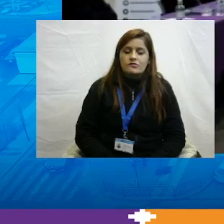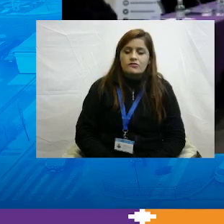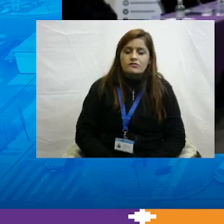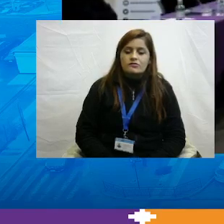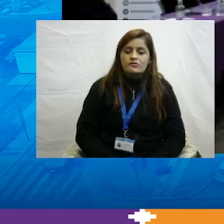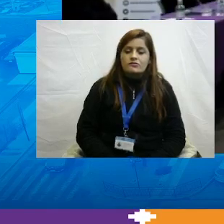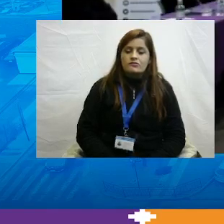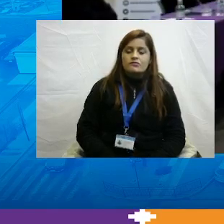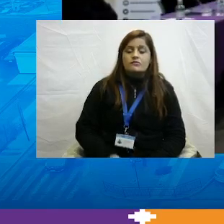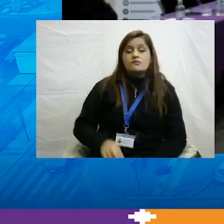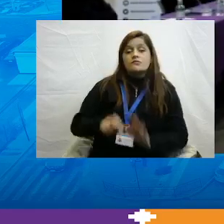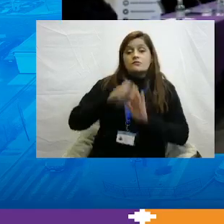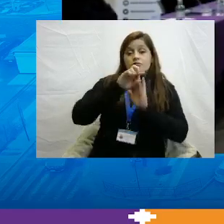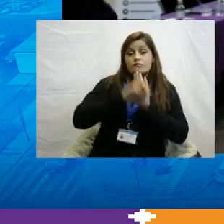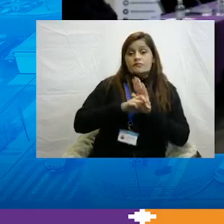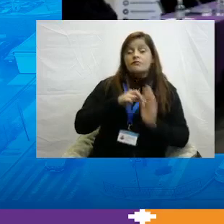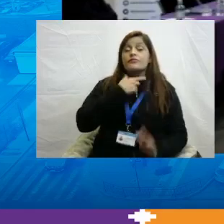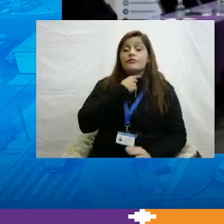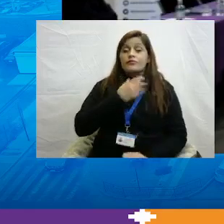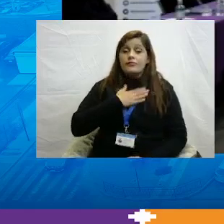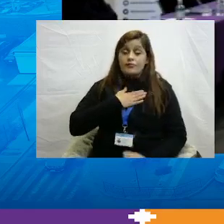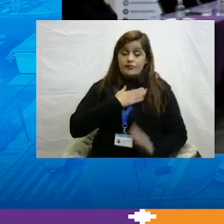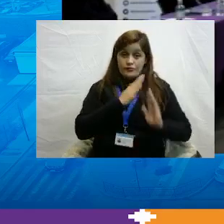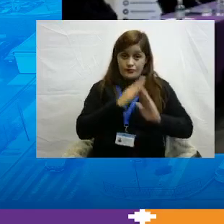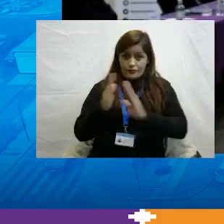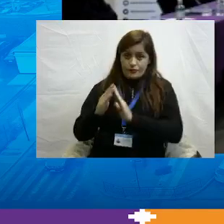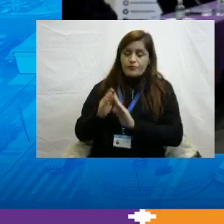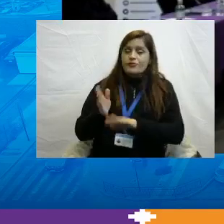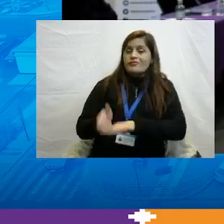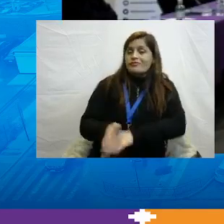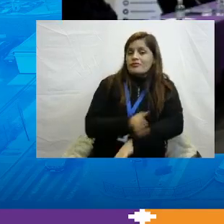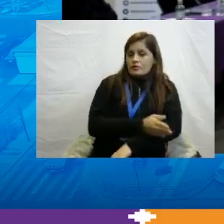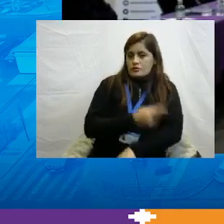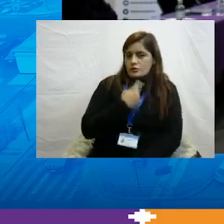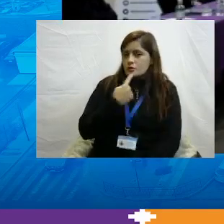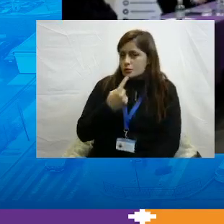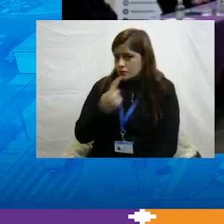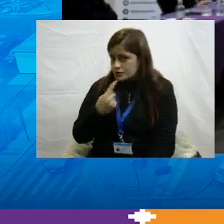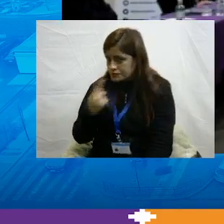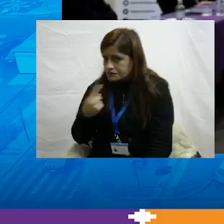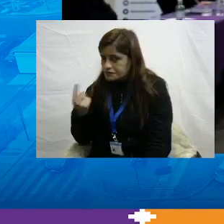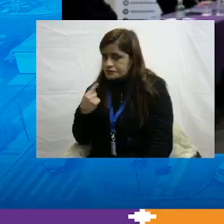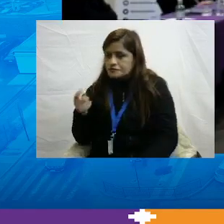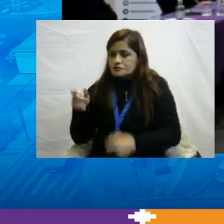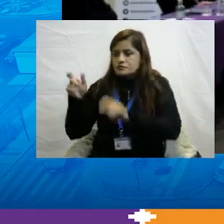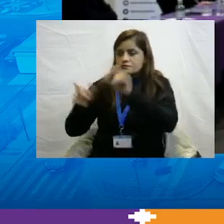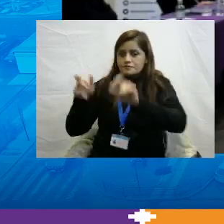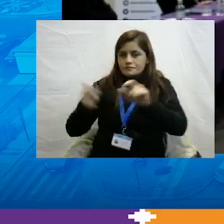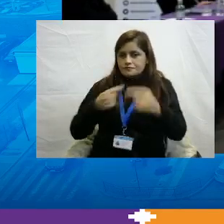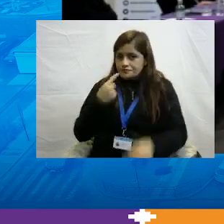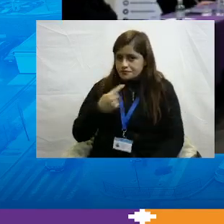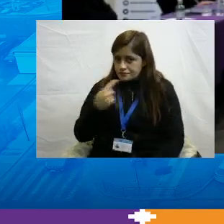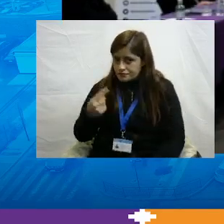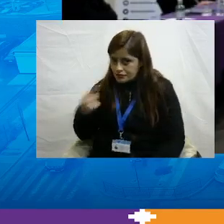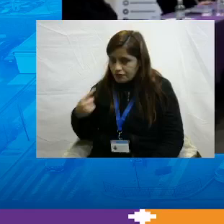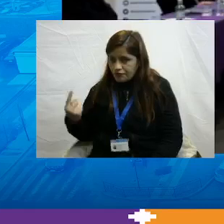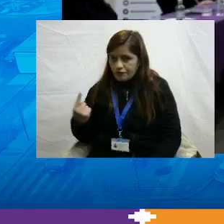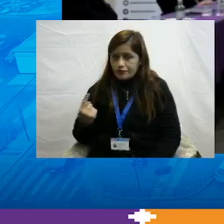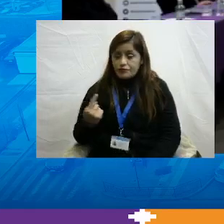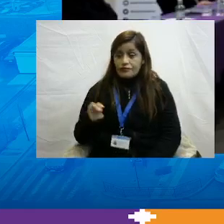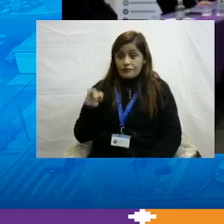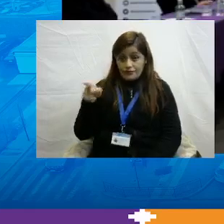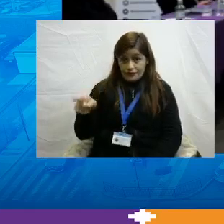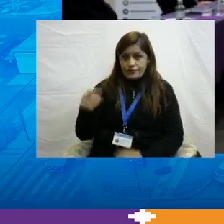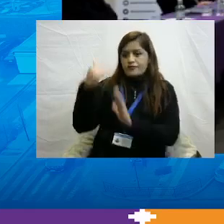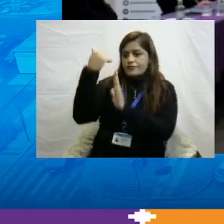la comunidad para ver qué proyectos quieren desarrollar con los recursos que tiene el Quiero Mi Barrio. Y justamente dentro del